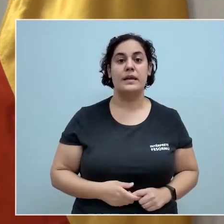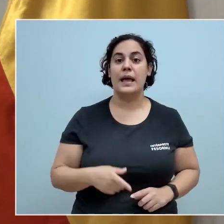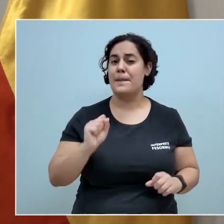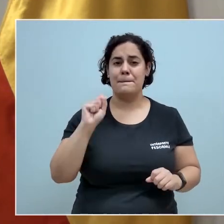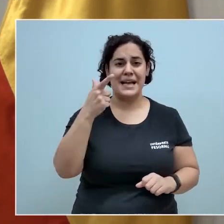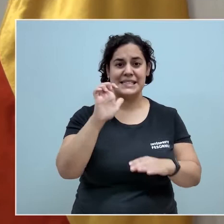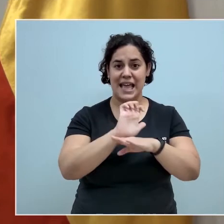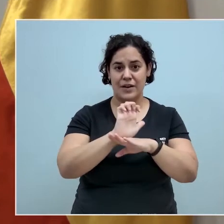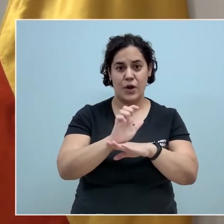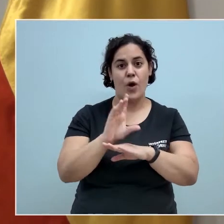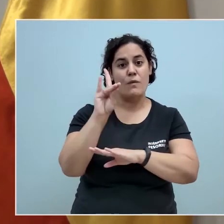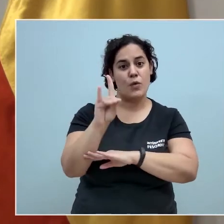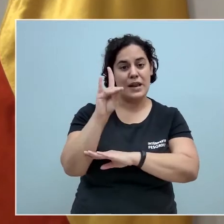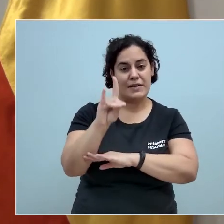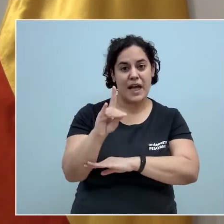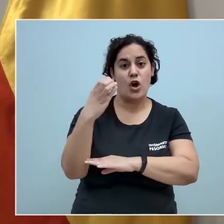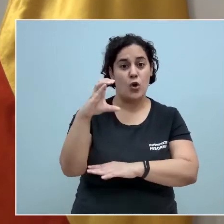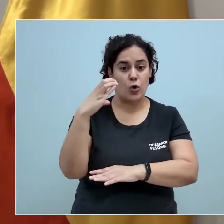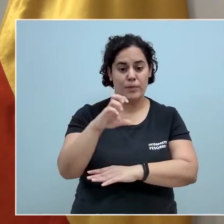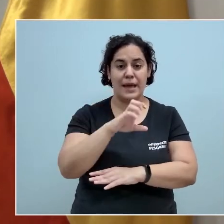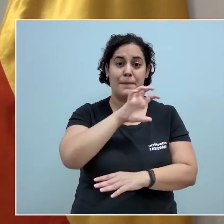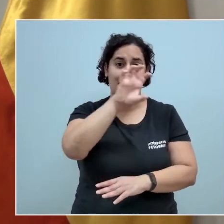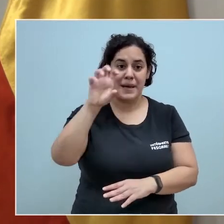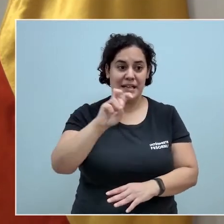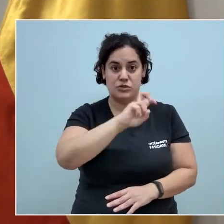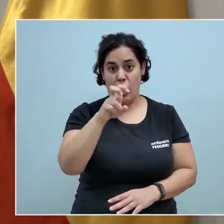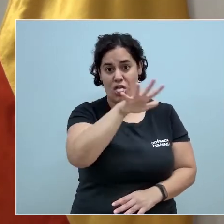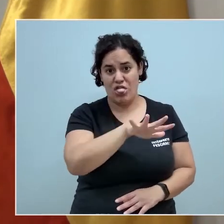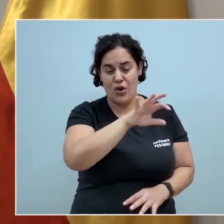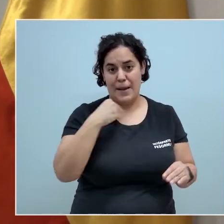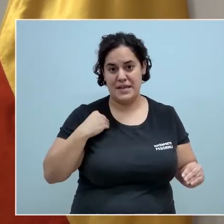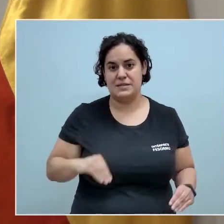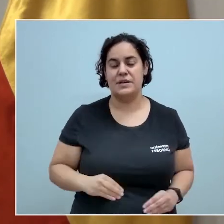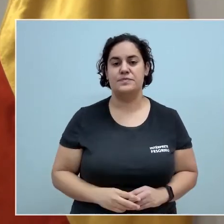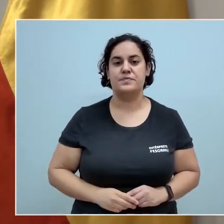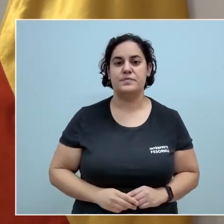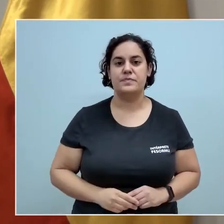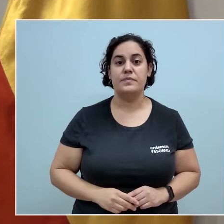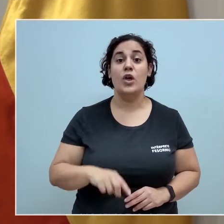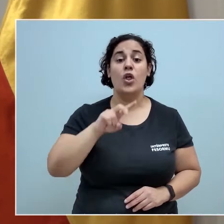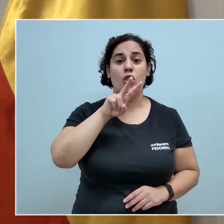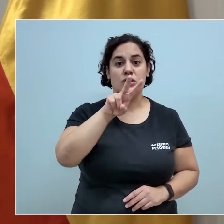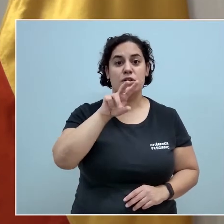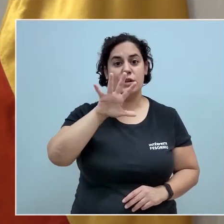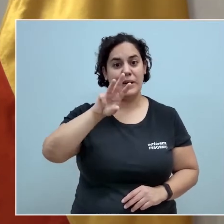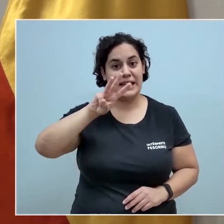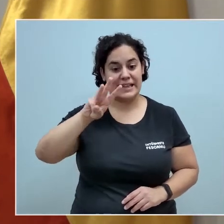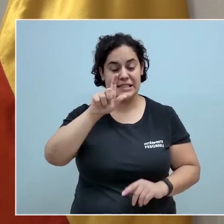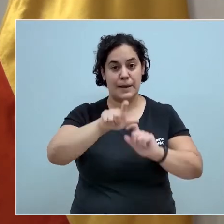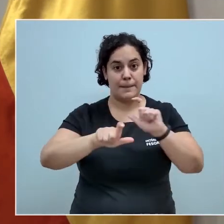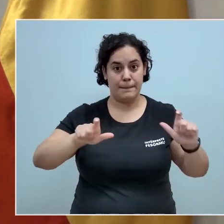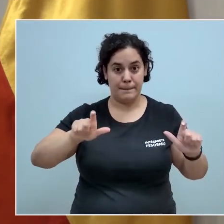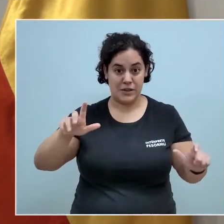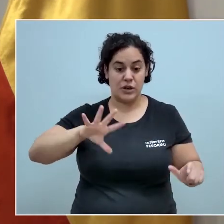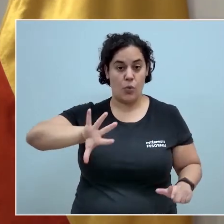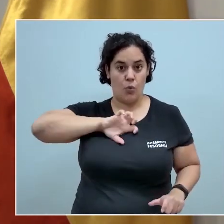Ecuador, Bolivia, Colombia y otros países, como digo, latinoamericanos. Concretamente, de los 253 casos activos